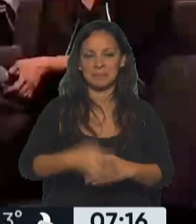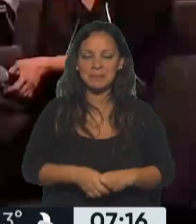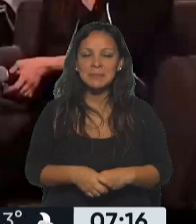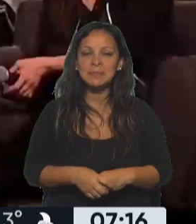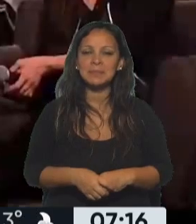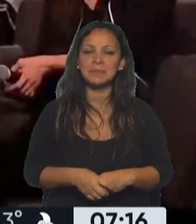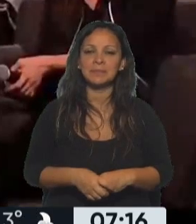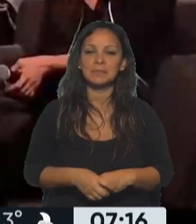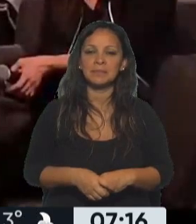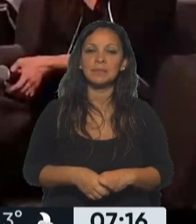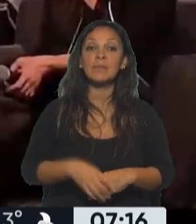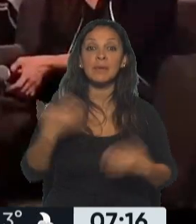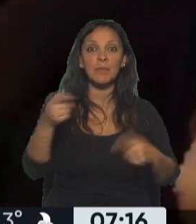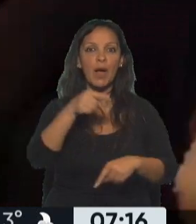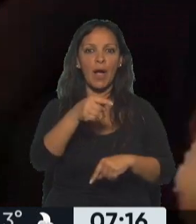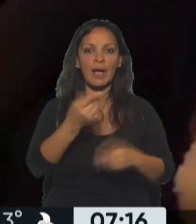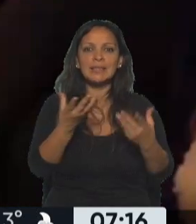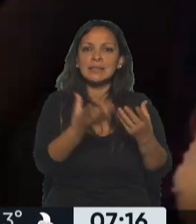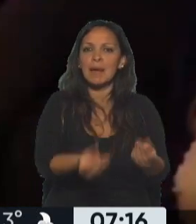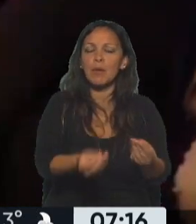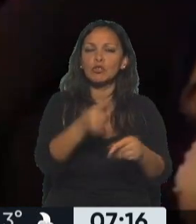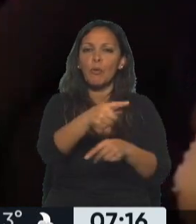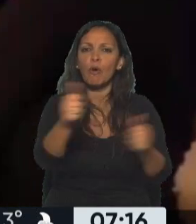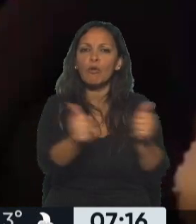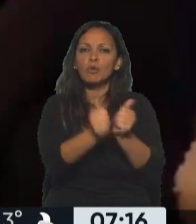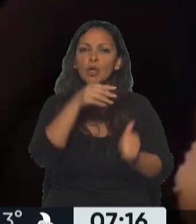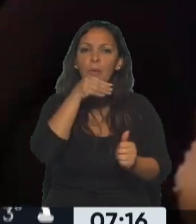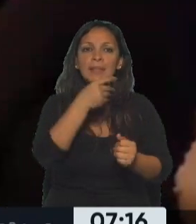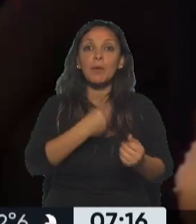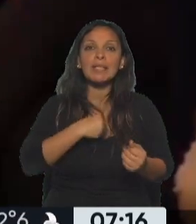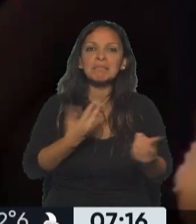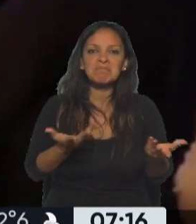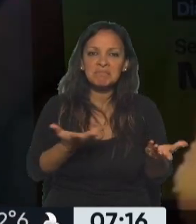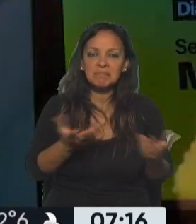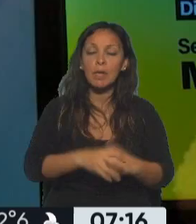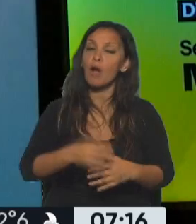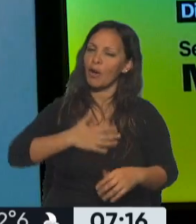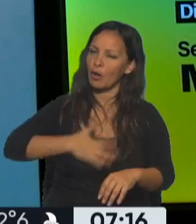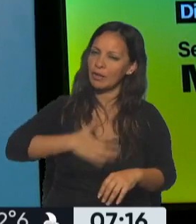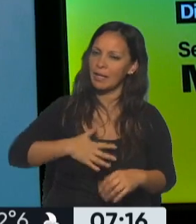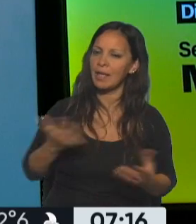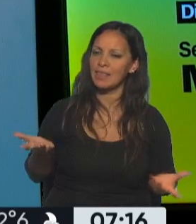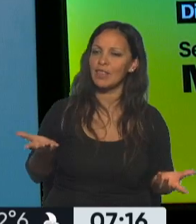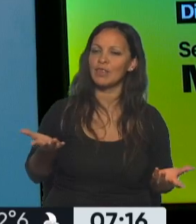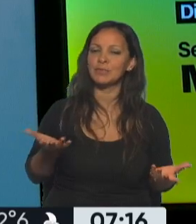¿Qué representa este apoyo a la fórmula que integrás junto con Sergio Massa? Bueno, muy contento, ¿no? Porque son